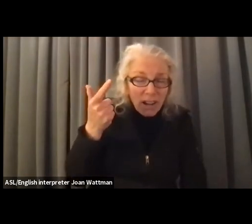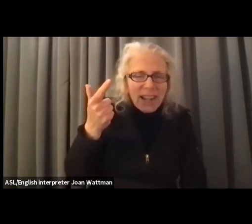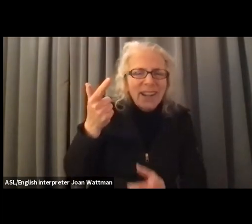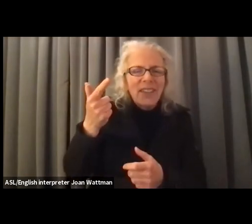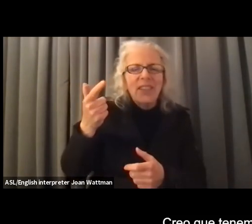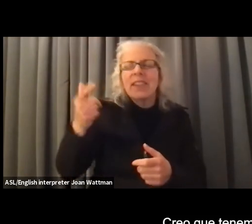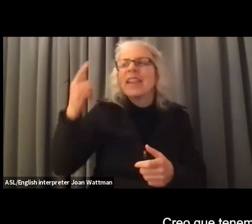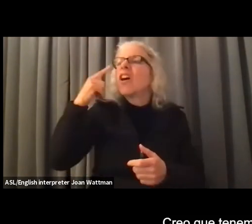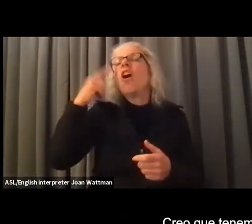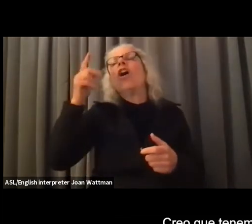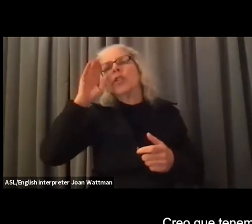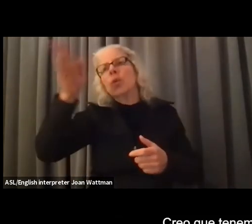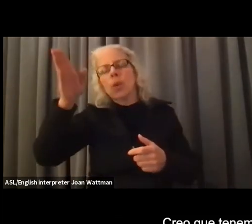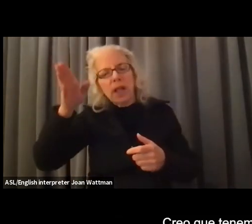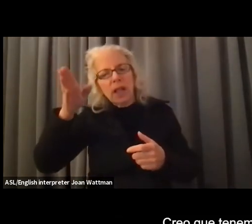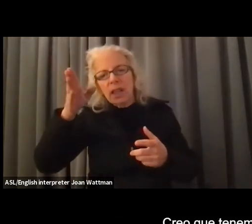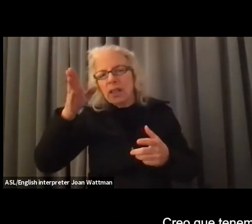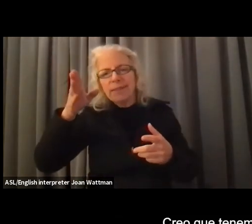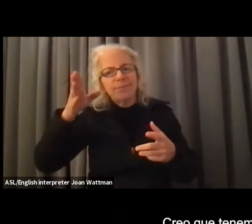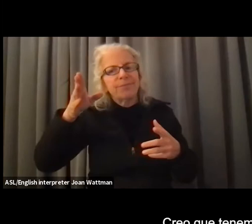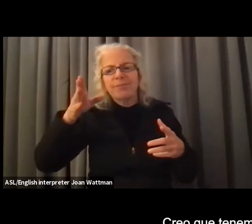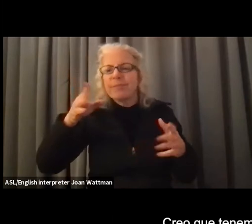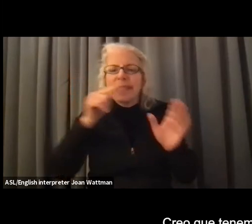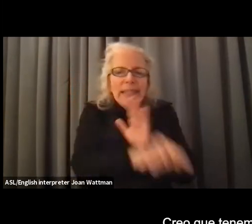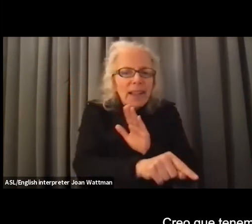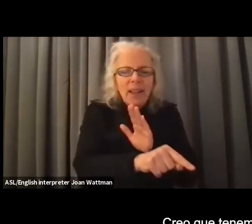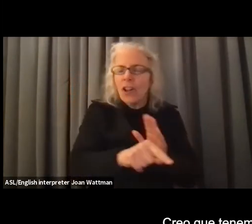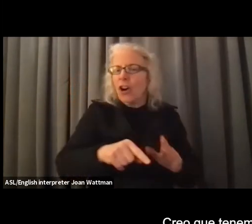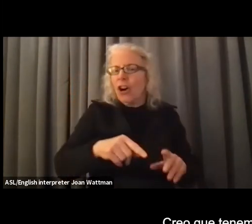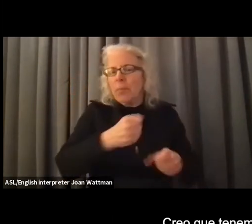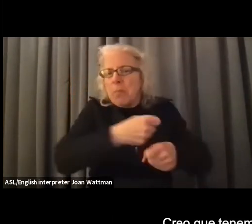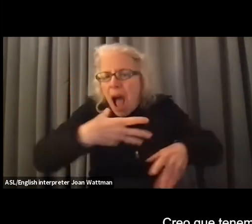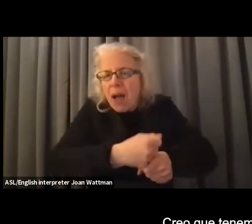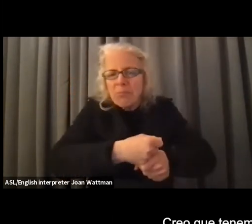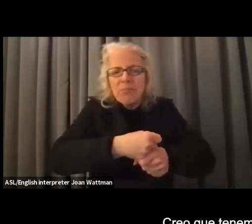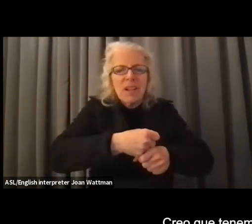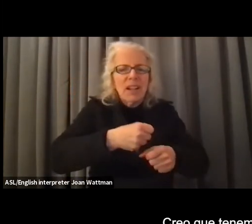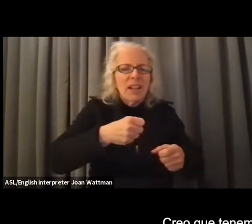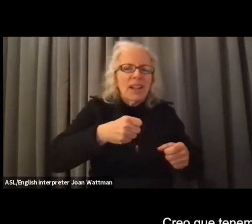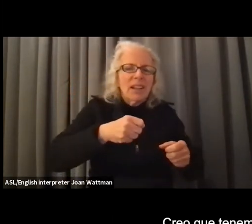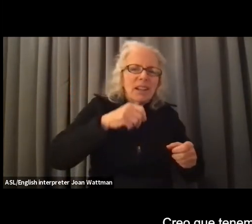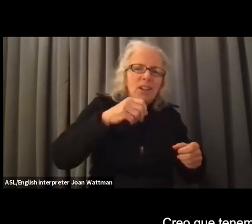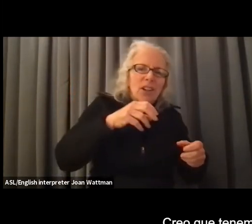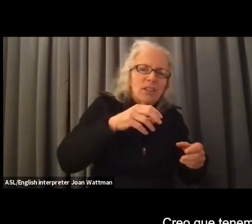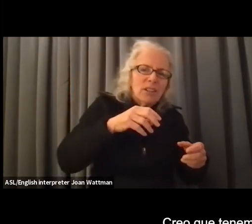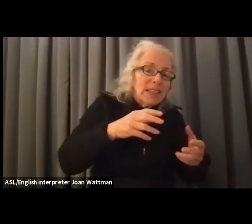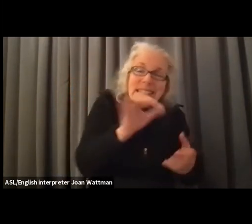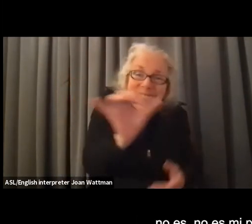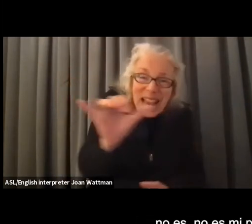Palestina. Creo que ahí tenemos una historia en común. Tristemente es esa historia de dolor y de barbarie, pero